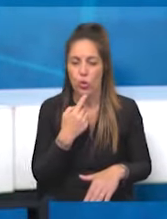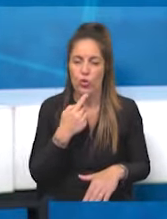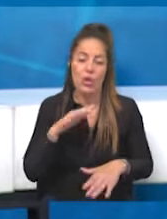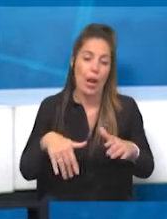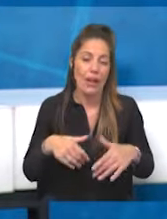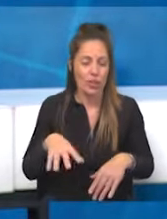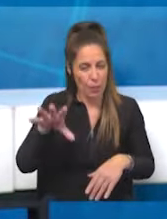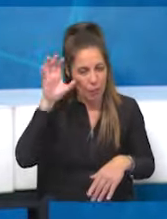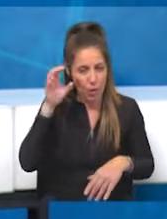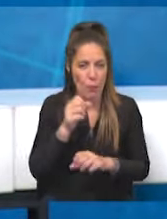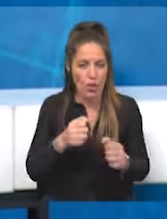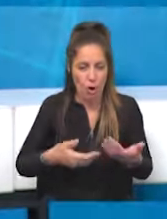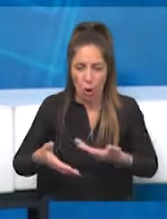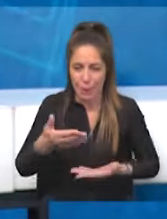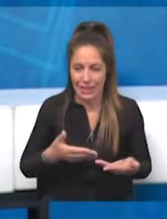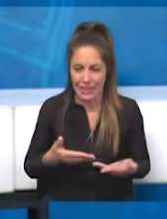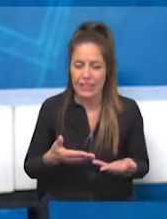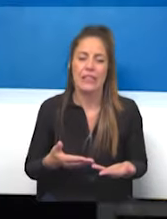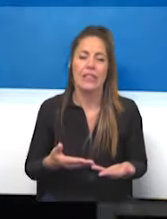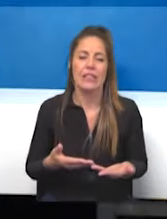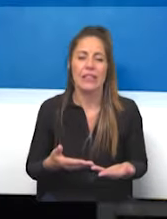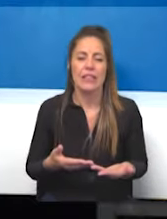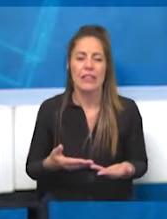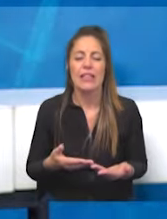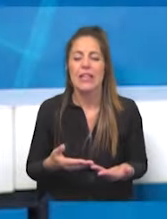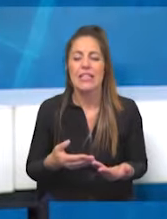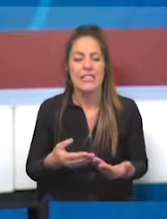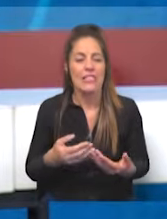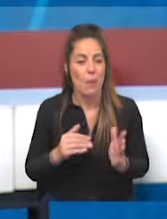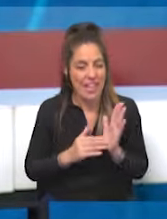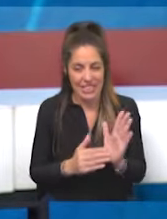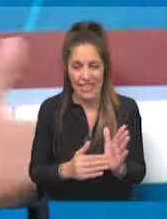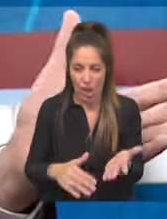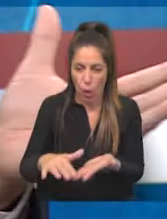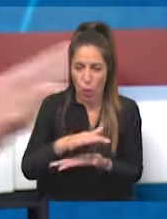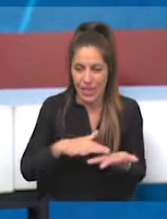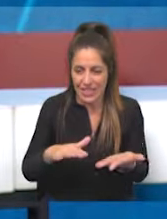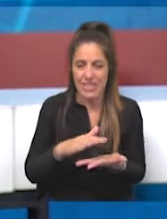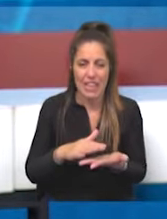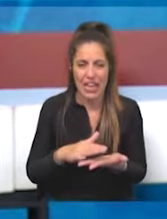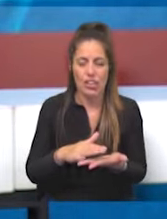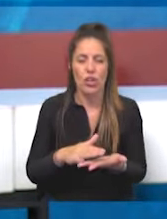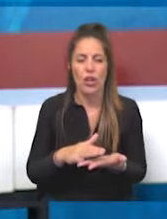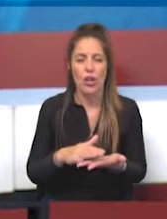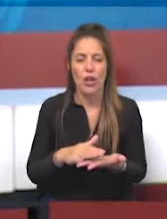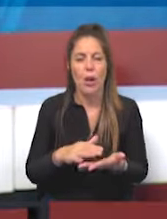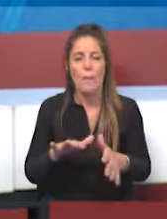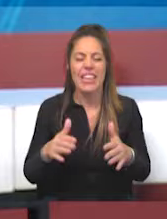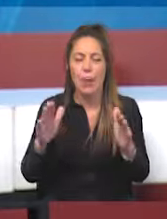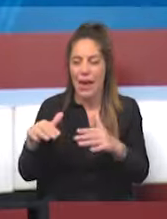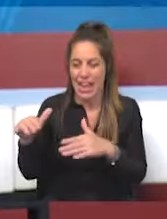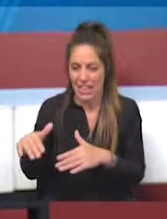control la tienen Capaz que la la podemos compartir pero eh se presenta no un escenario ahora voy a hablar también con buquet y con Antonio bastante